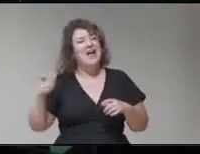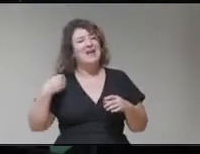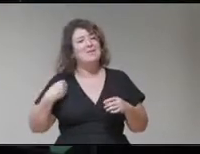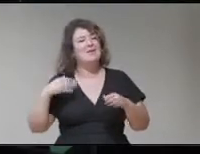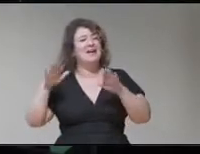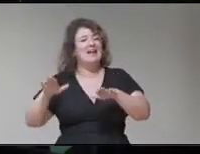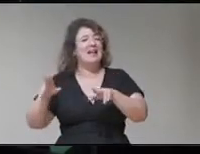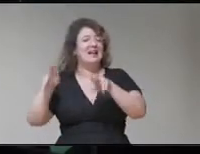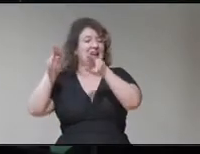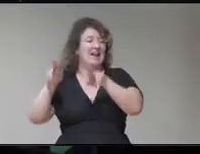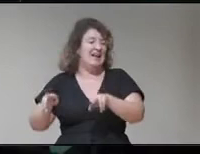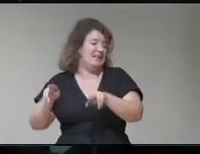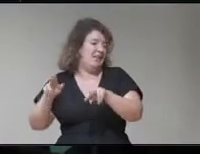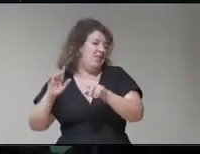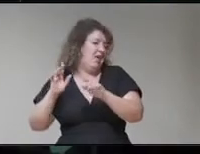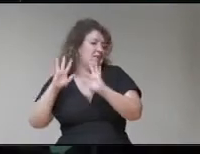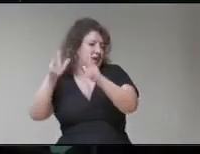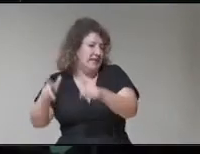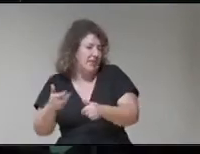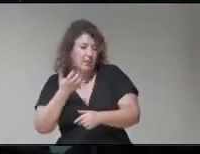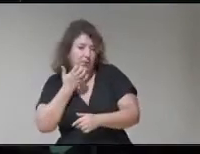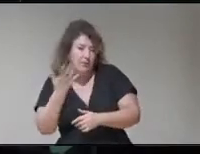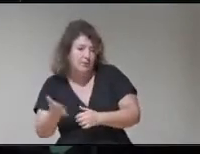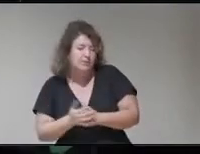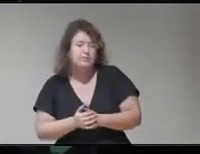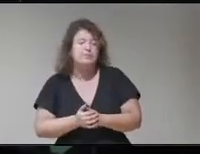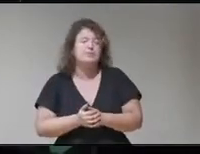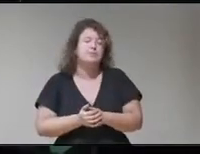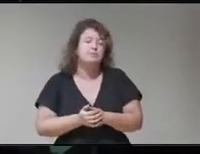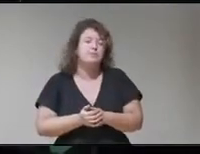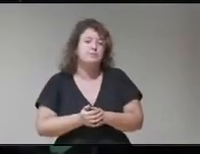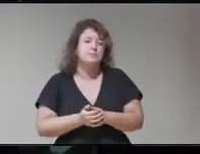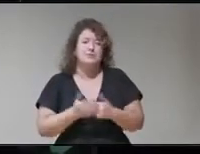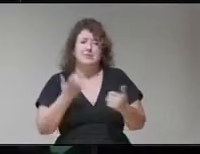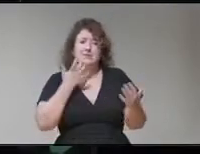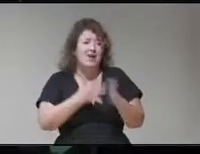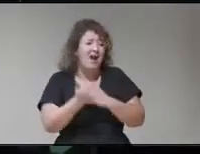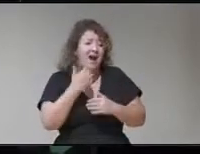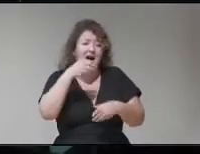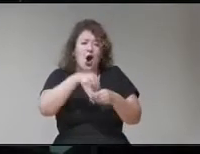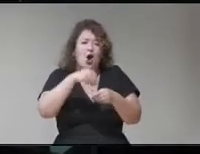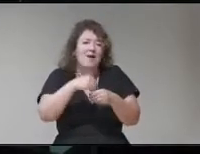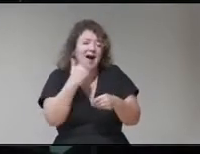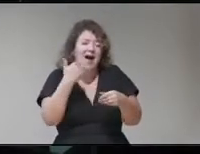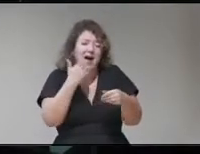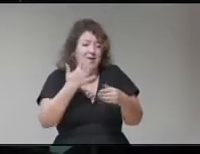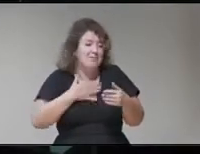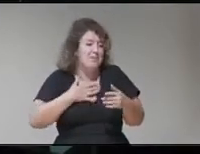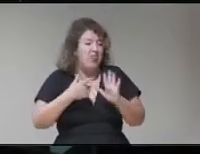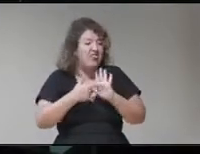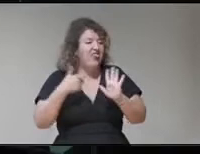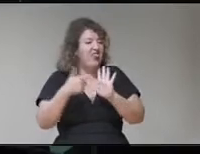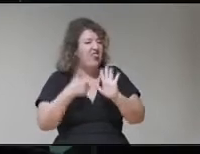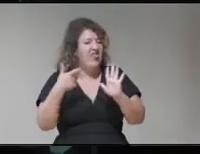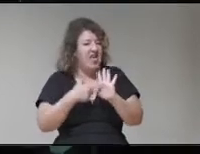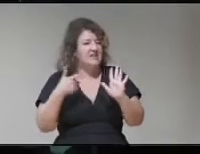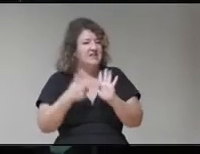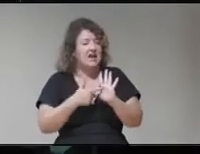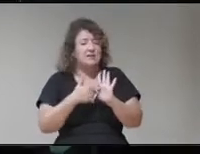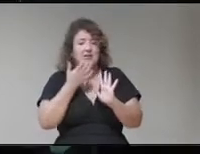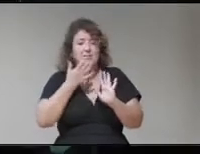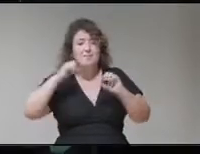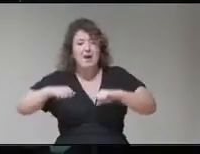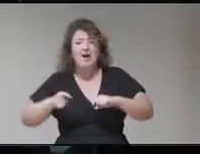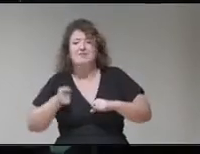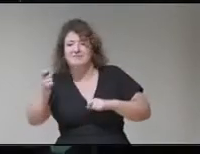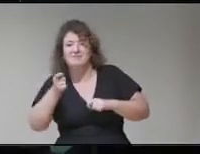estaban alojadas en residencias. Es decir, hay un componente que viene dado por la propia dieta que se les da a los mayores,